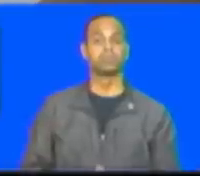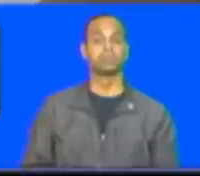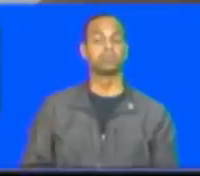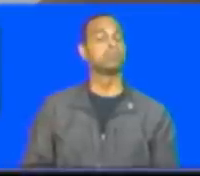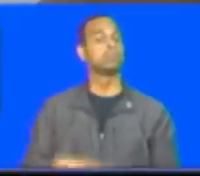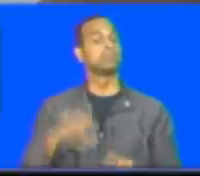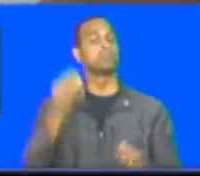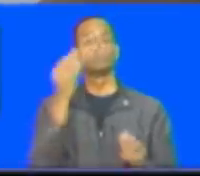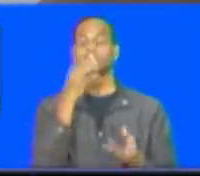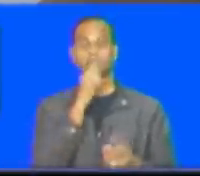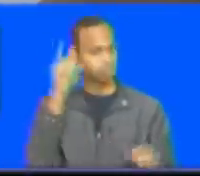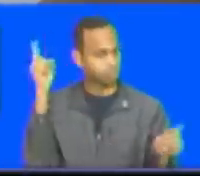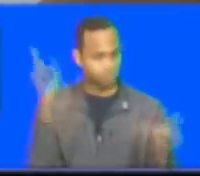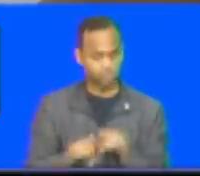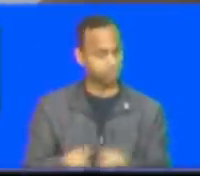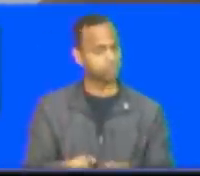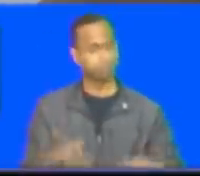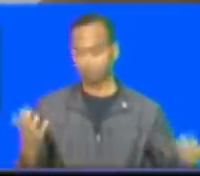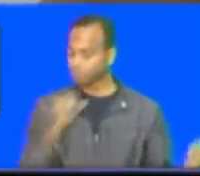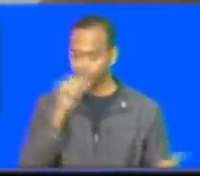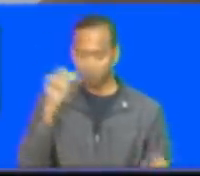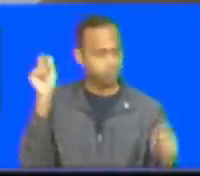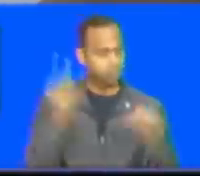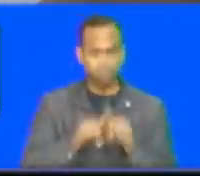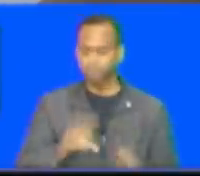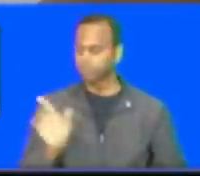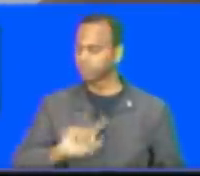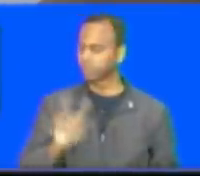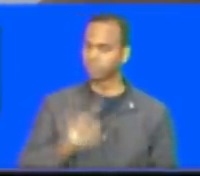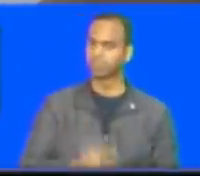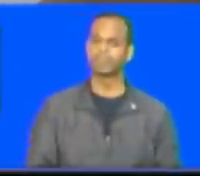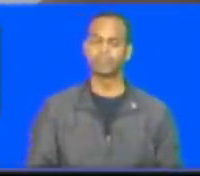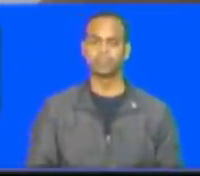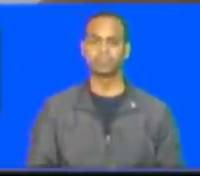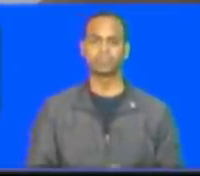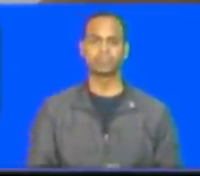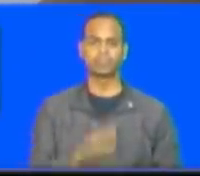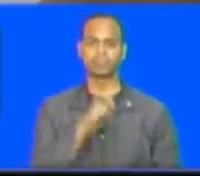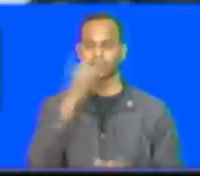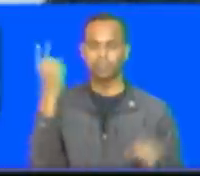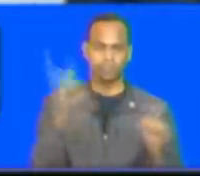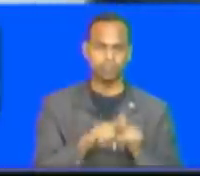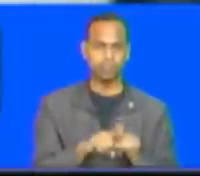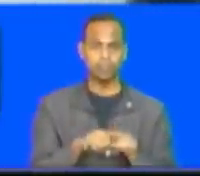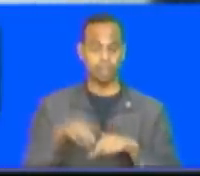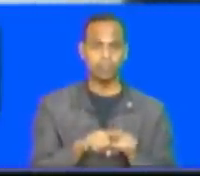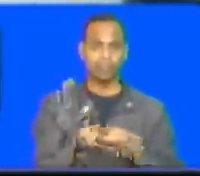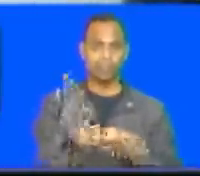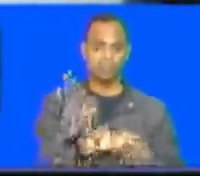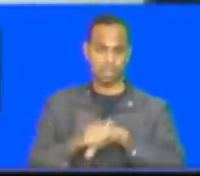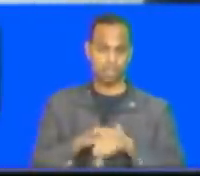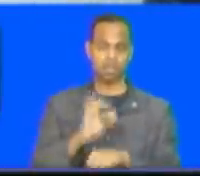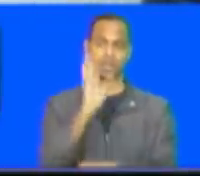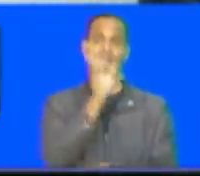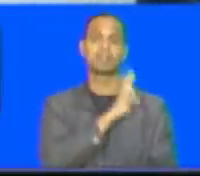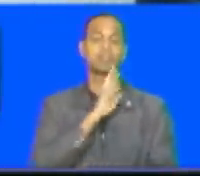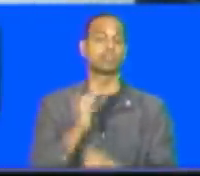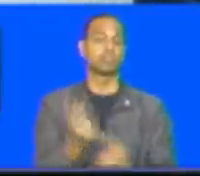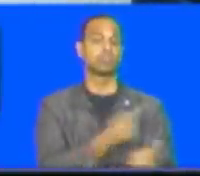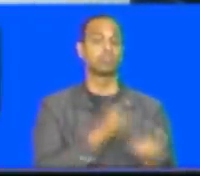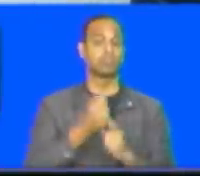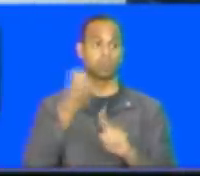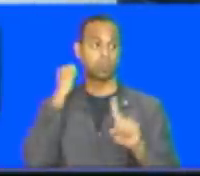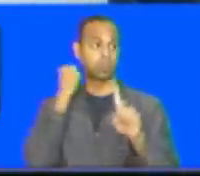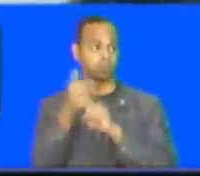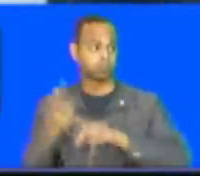No estoy de acuerdo. Yo no estoy de acuerdo. No estoy de acuerdo. Es que en alerta roja, con un evento que va a impactar